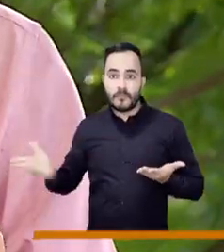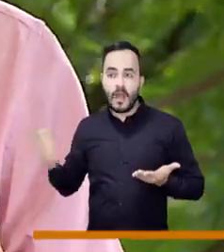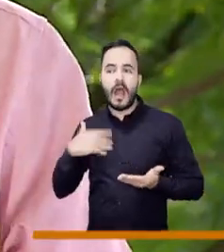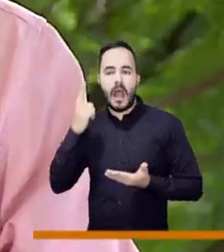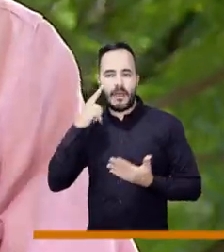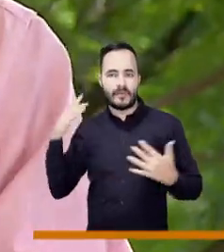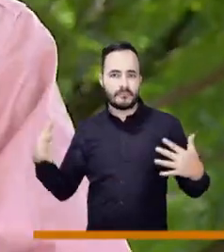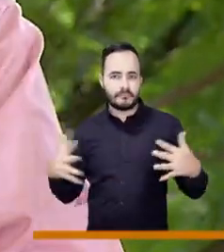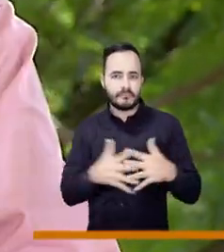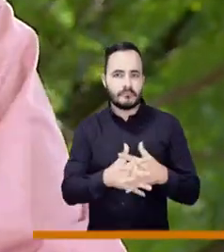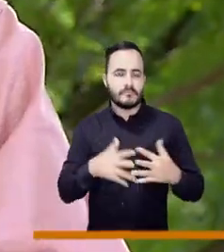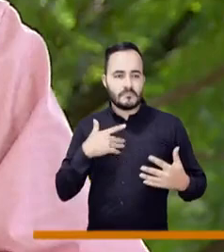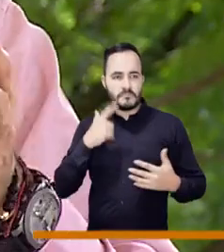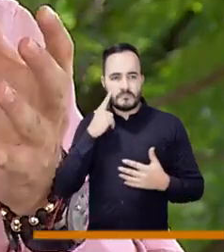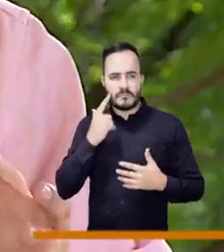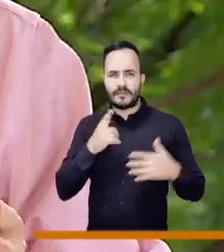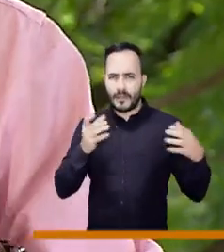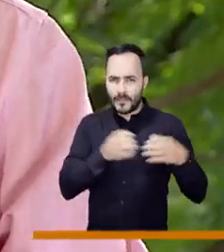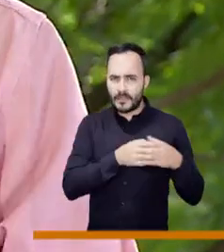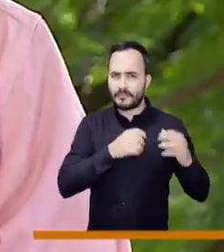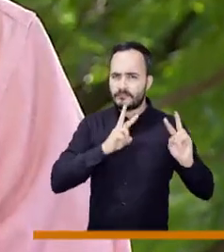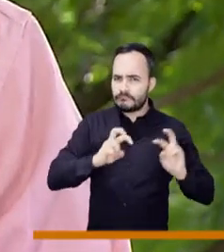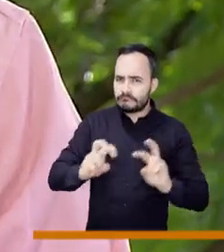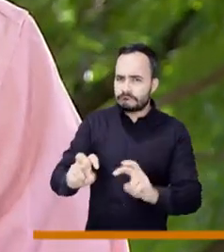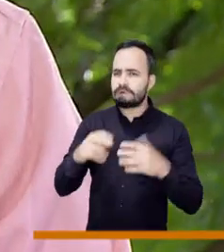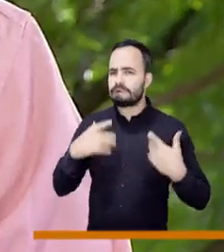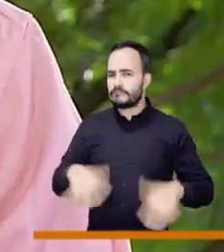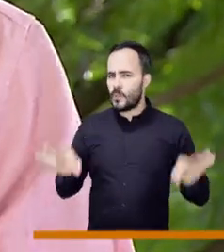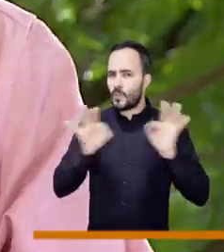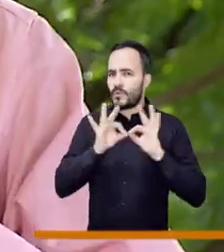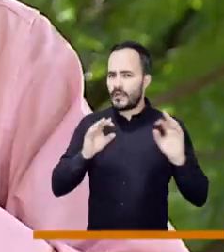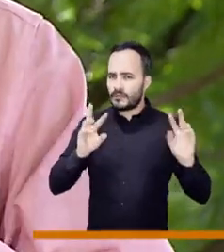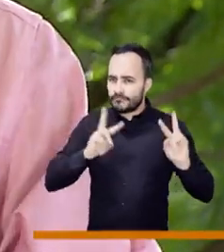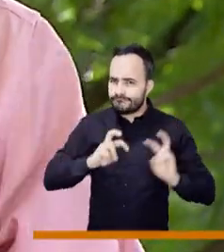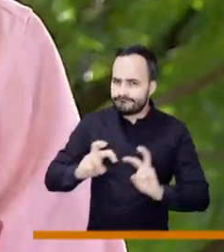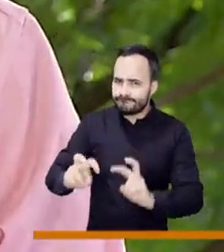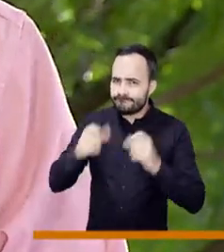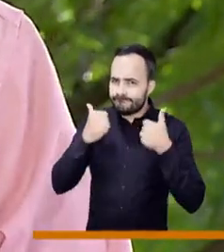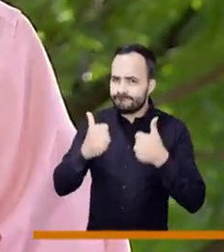Hay que tener en cuenta una auditoría forense que creo que es necesario hacerla para el cambio